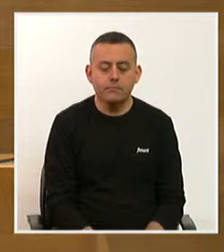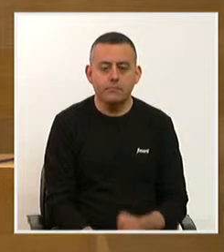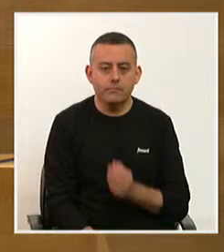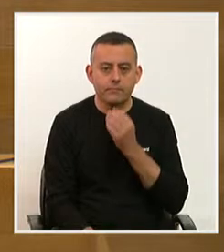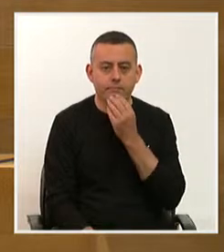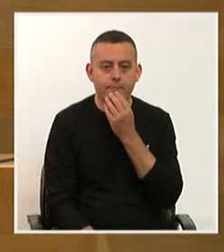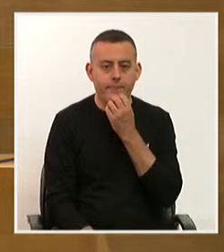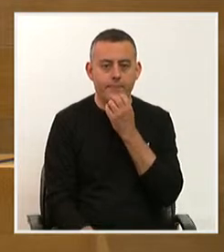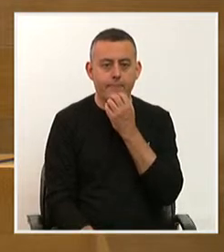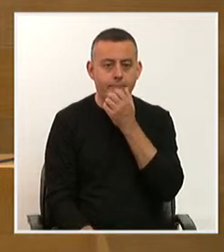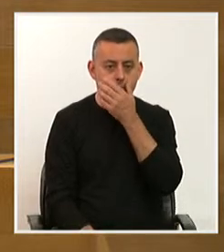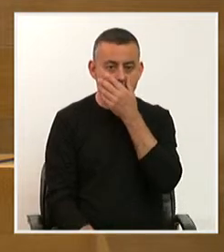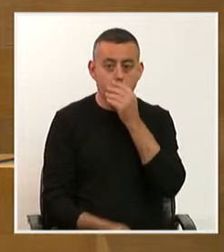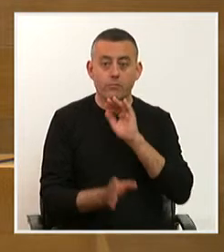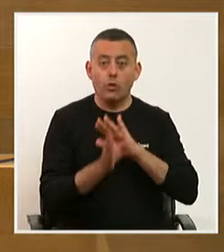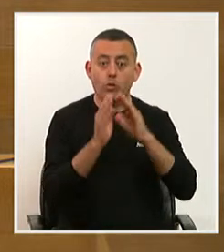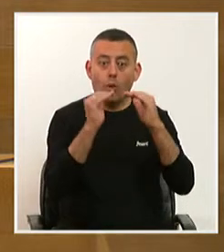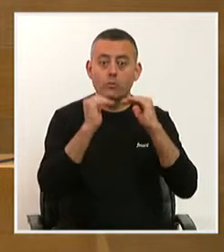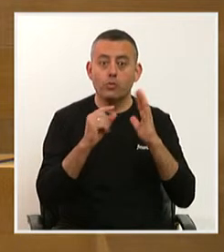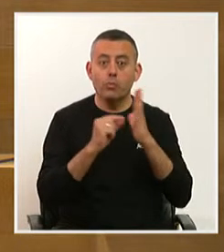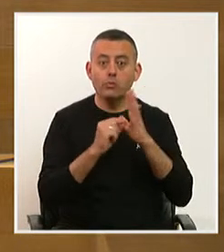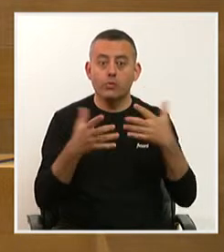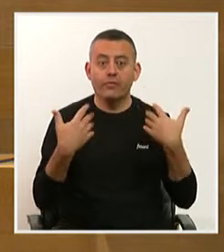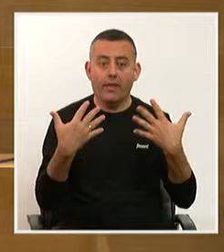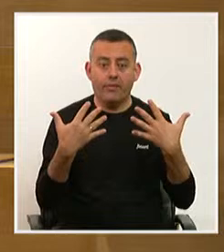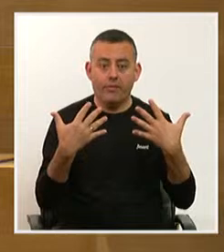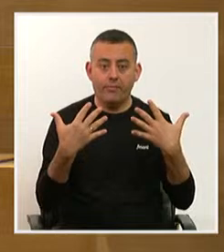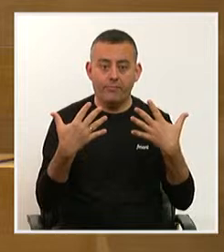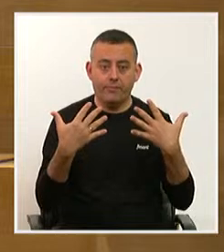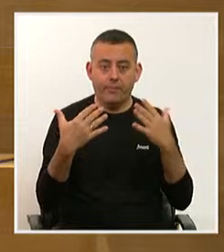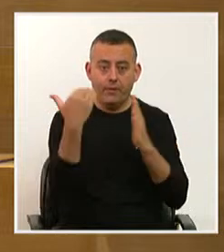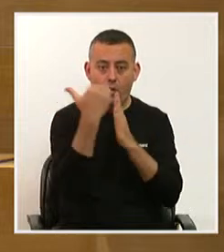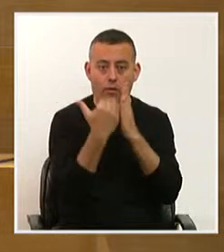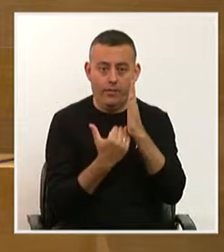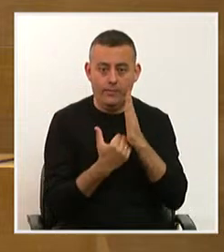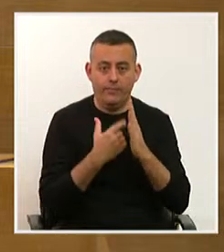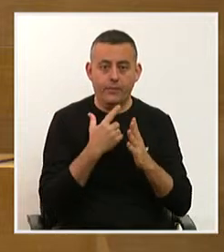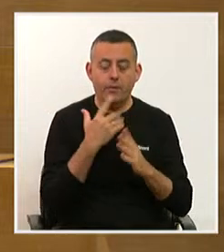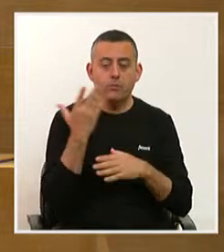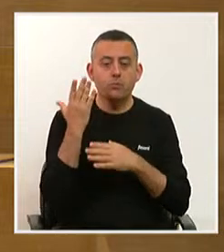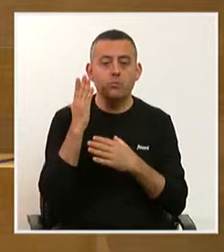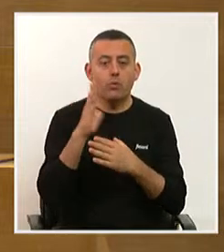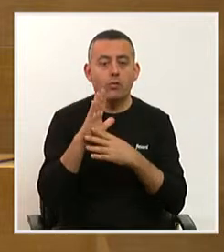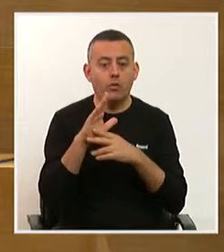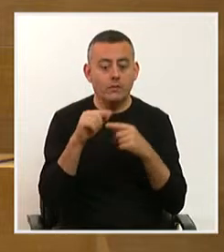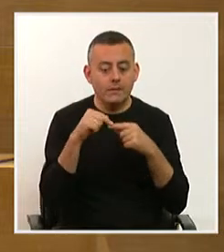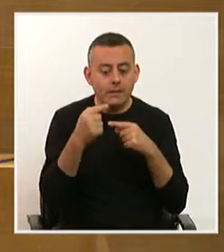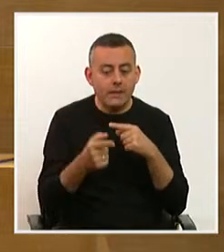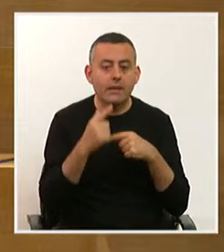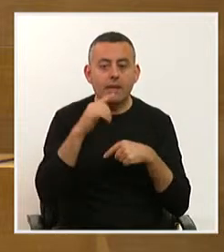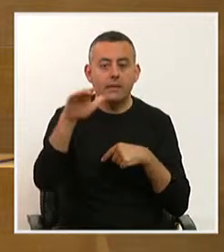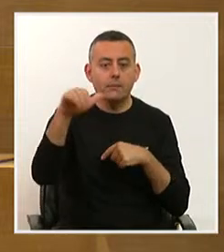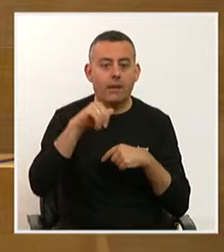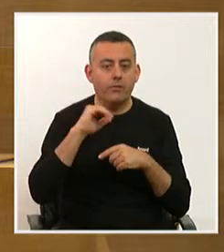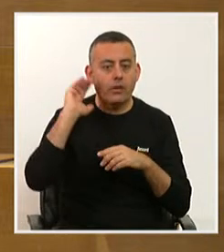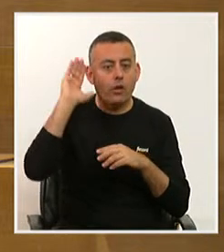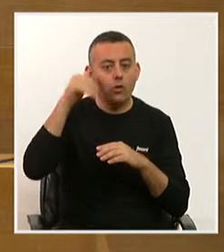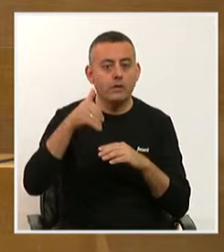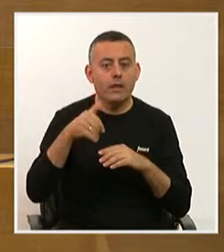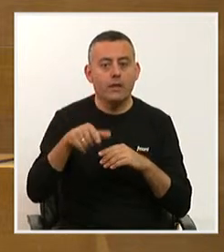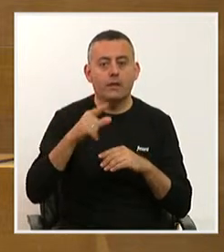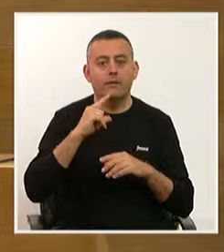pasamos a al punto 10 del orden del día moción subsiguiente a la interpelación al conseller de Educación